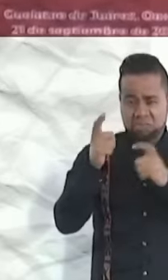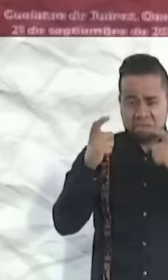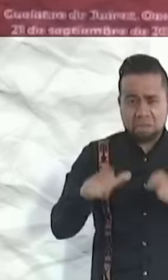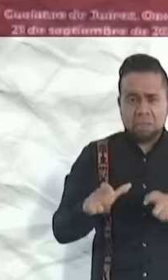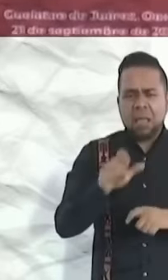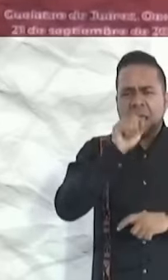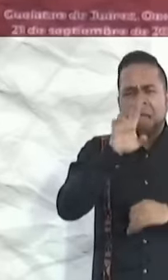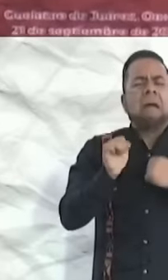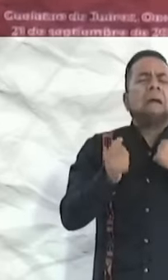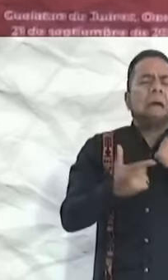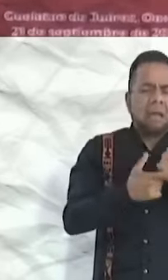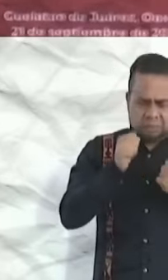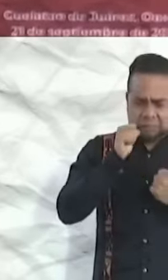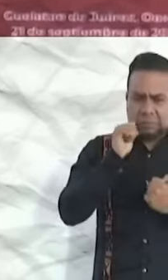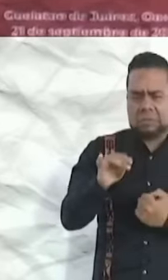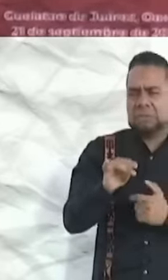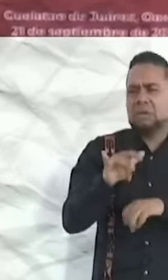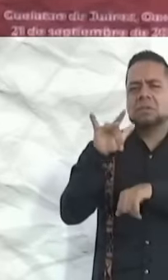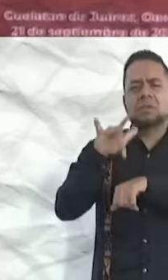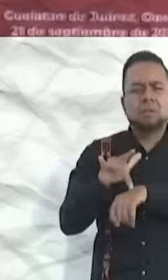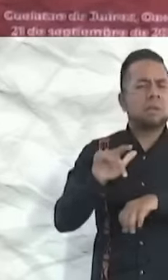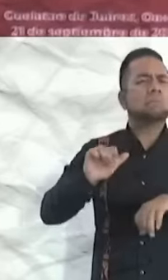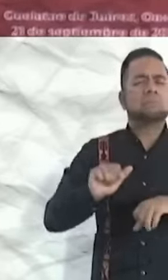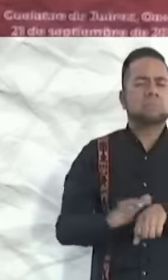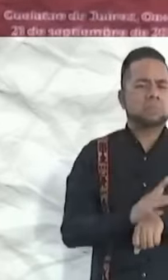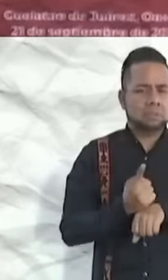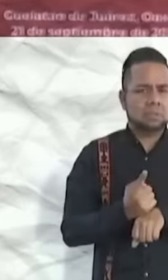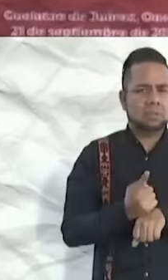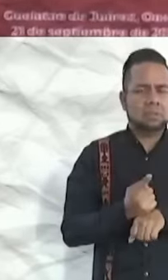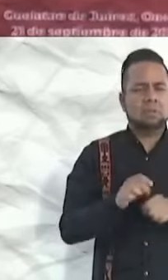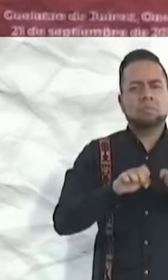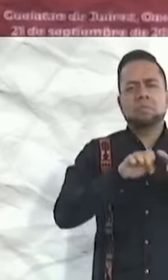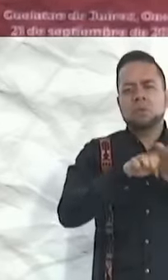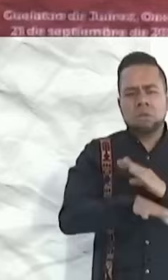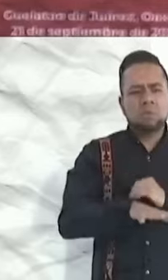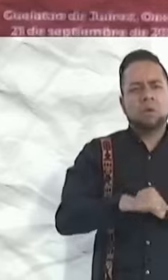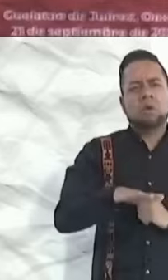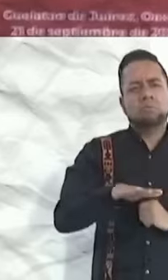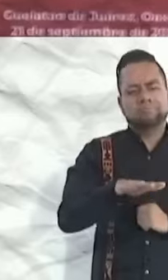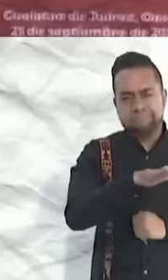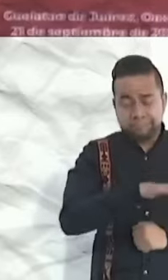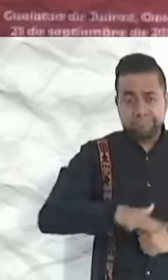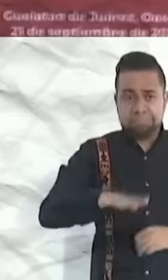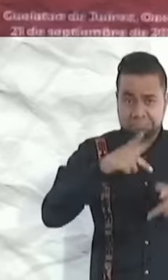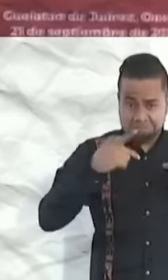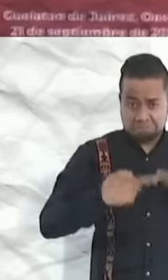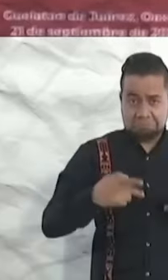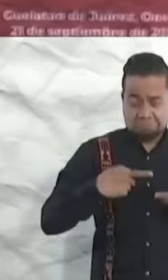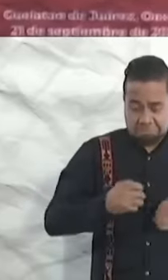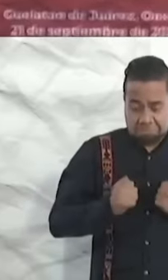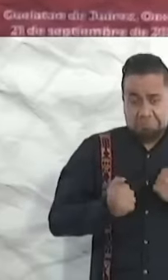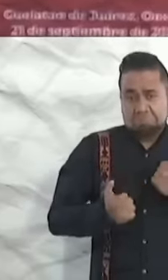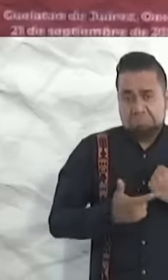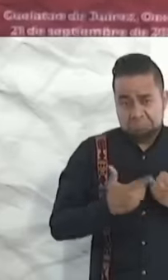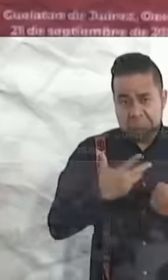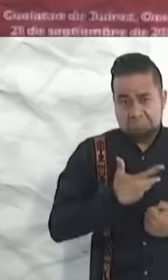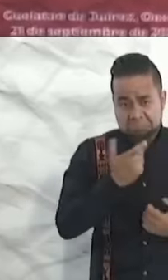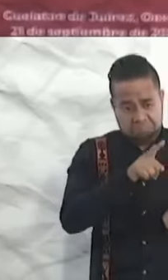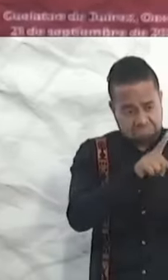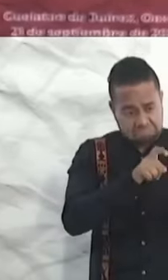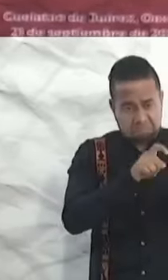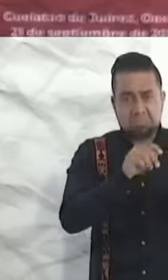llega, porque si la gente consume y le va bien, ingresos, claro, porque